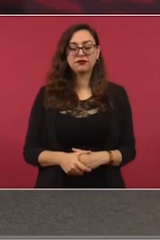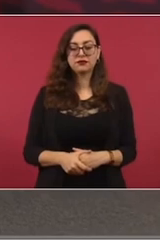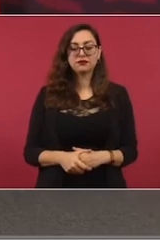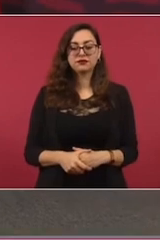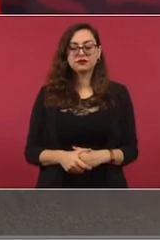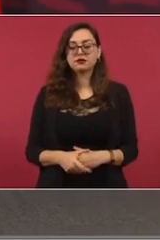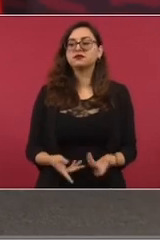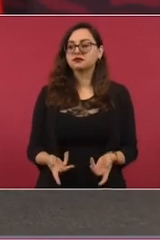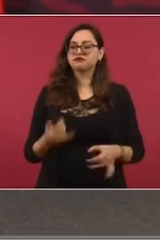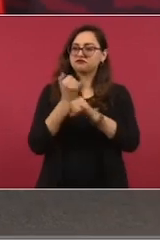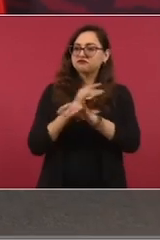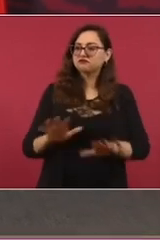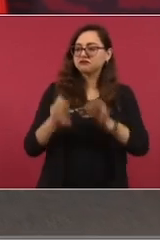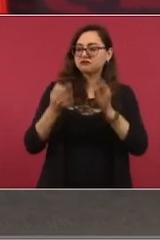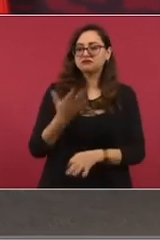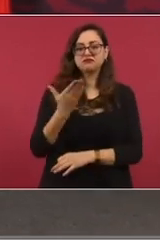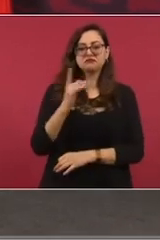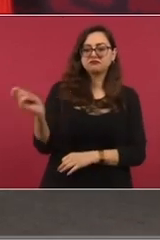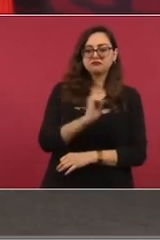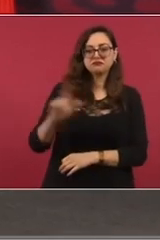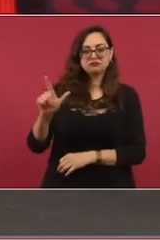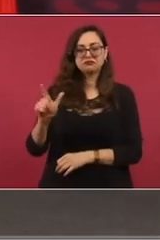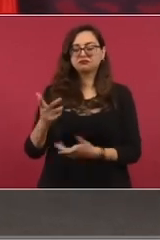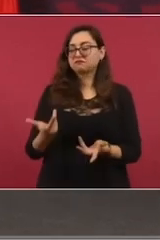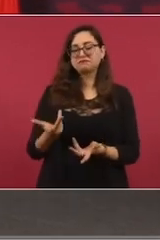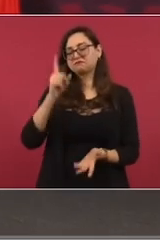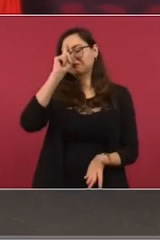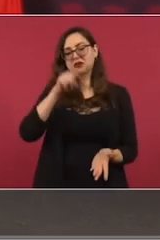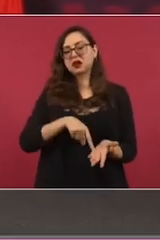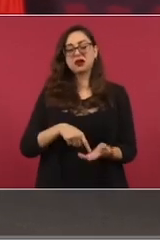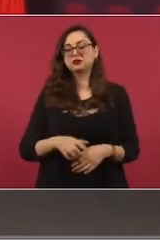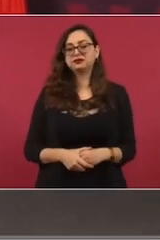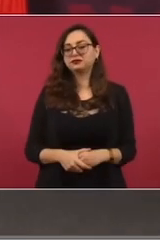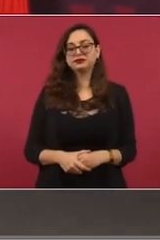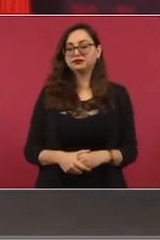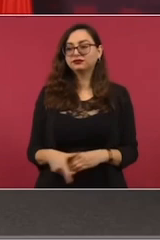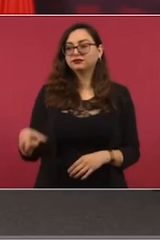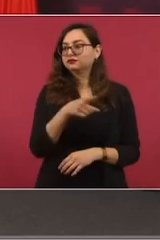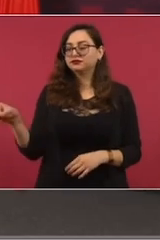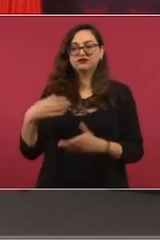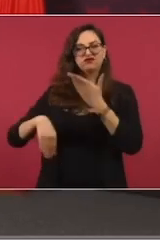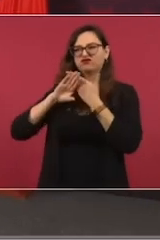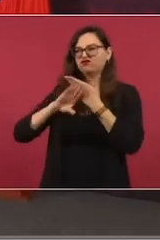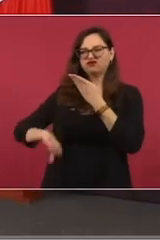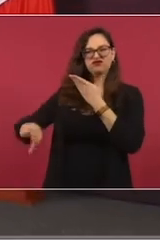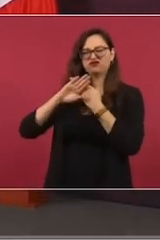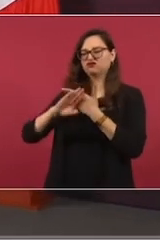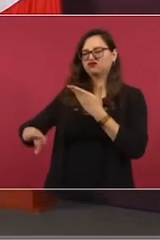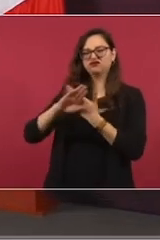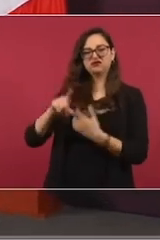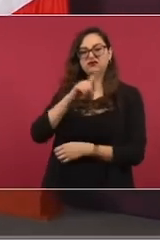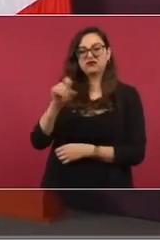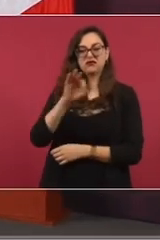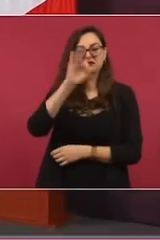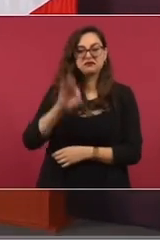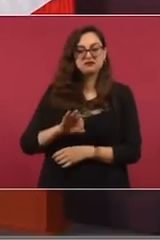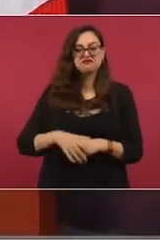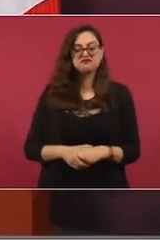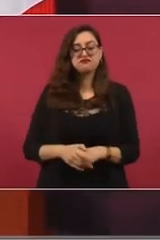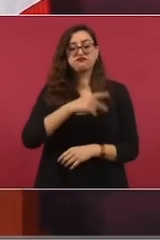con profesionalismo y con objetividad y con equilibrio cuando se trata de asuntos nuestros Pero Sara